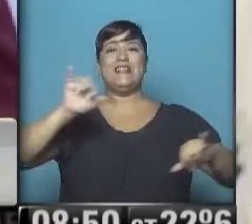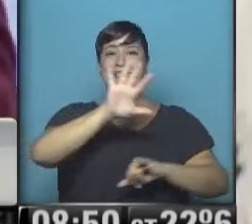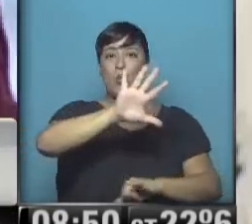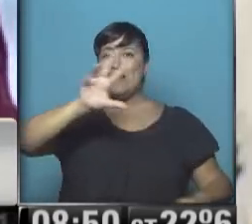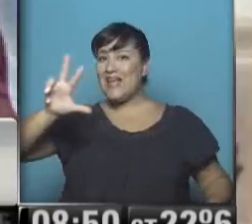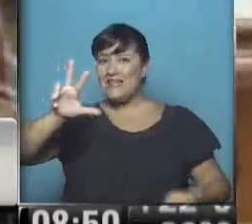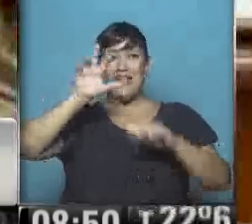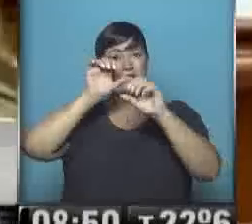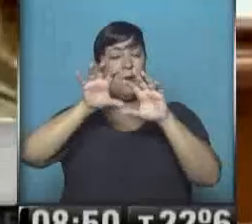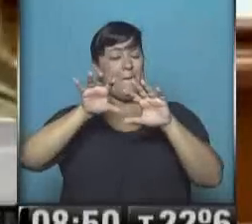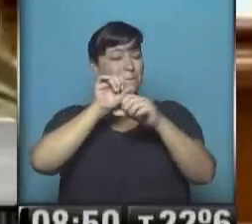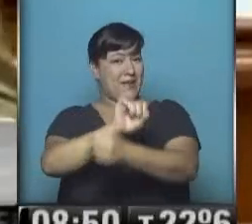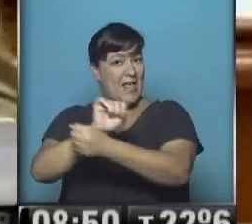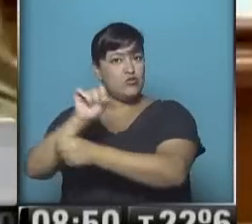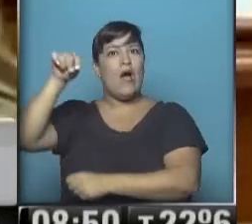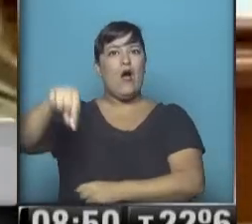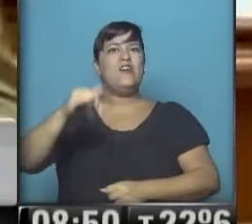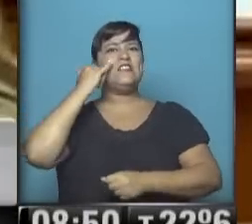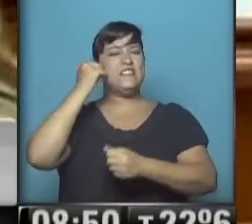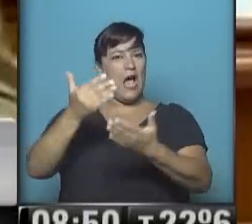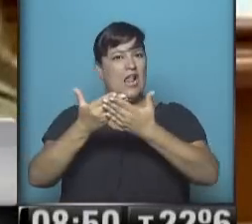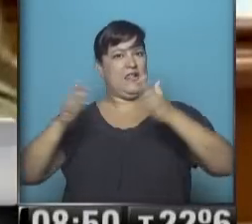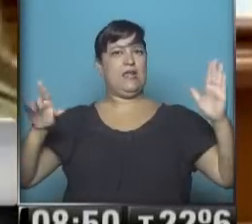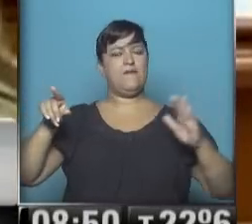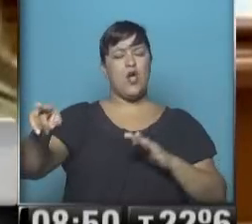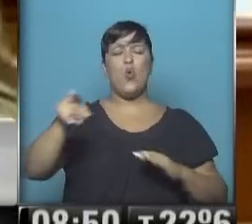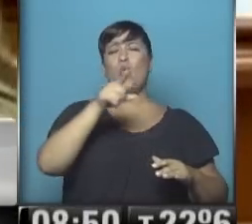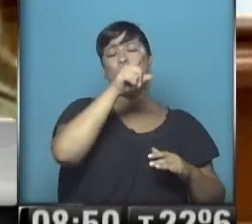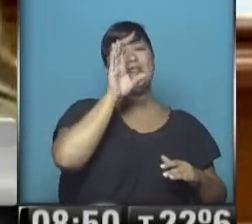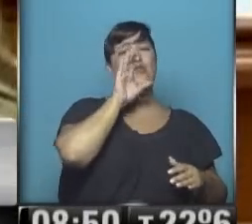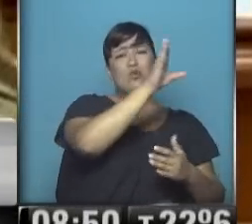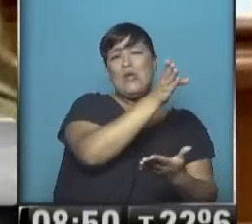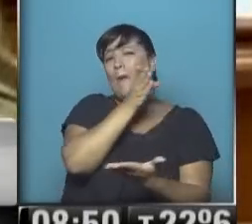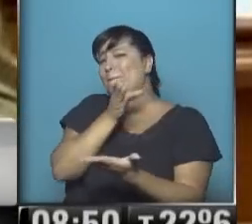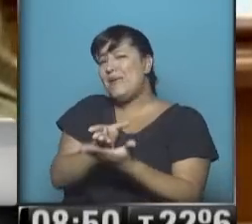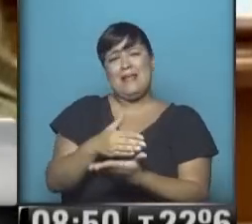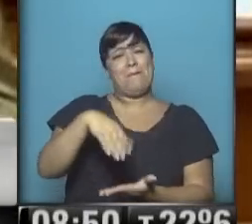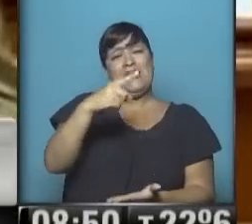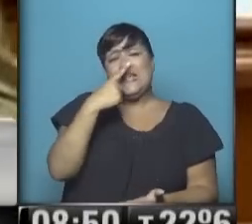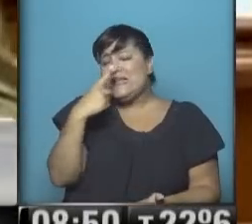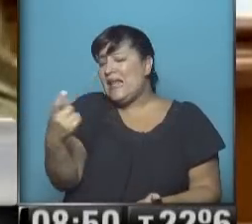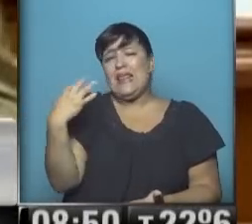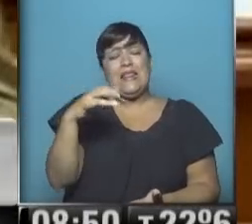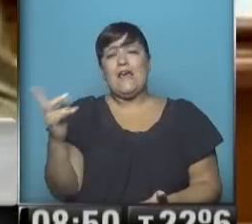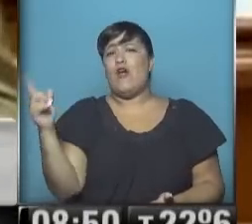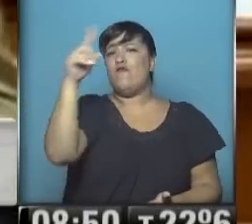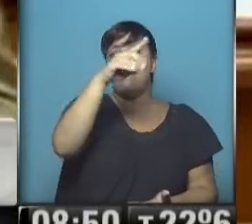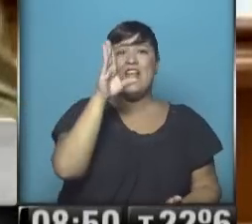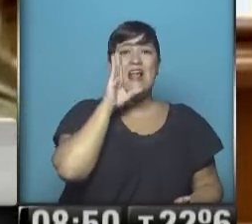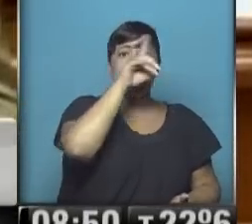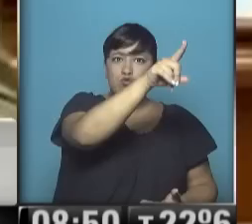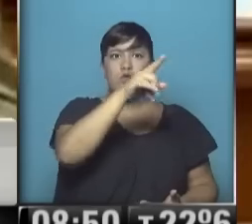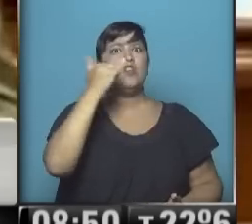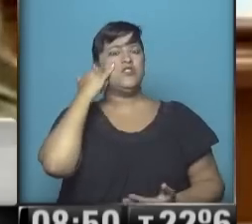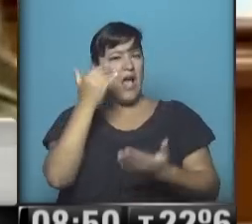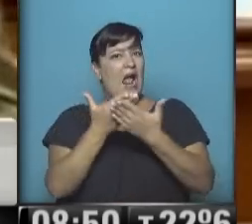ellos recordemos eh estaban como uno de los más pedidos que Estados Unidos tenía más interés de que regresen a la